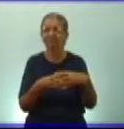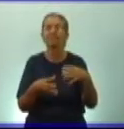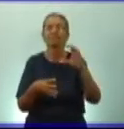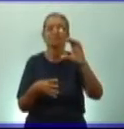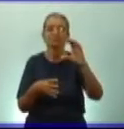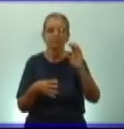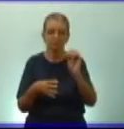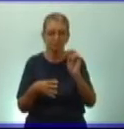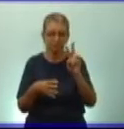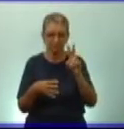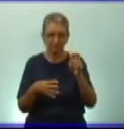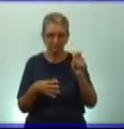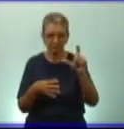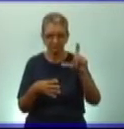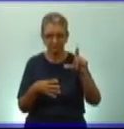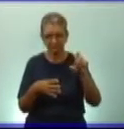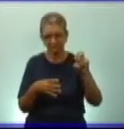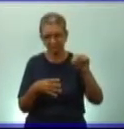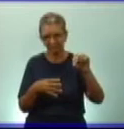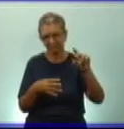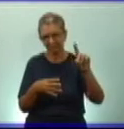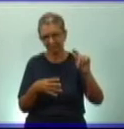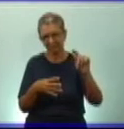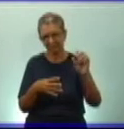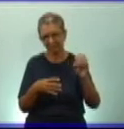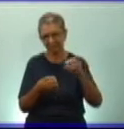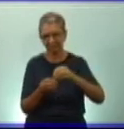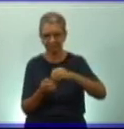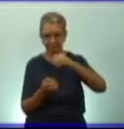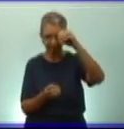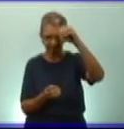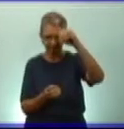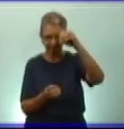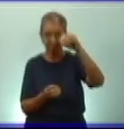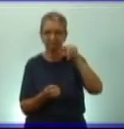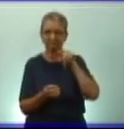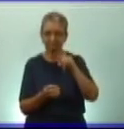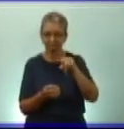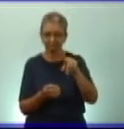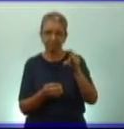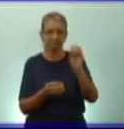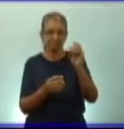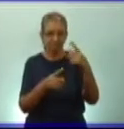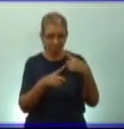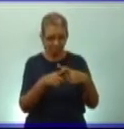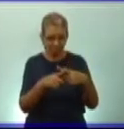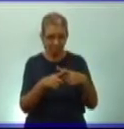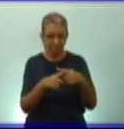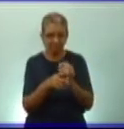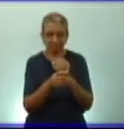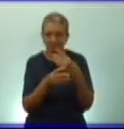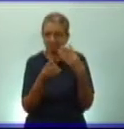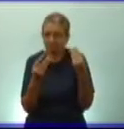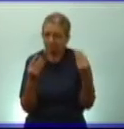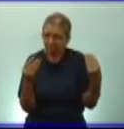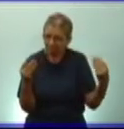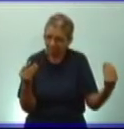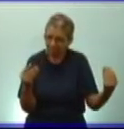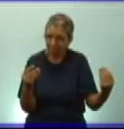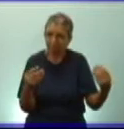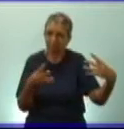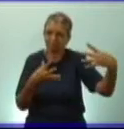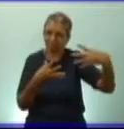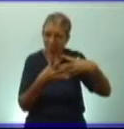que es un enlace covalente polar. Insisto, en los óxidos no metálicos, en la mayoría, el enlace